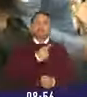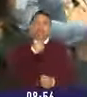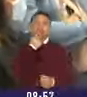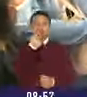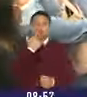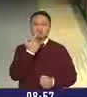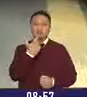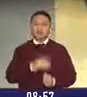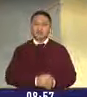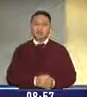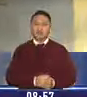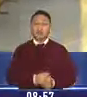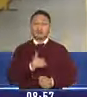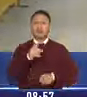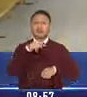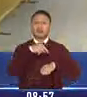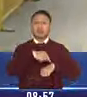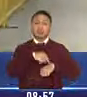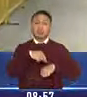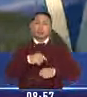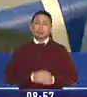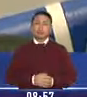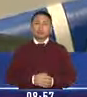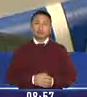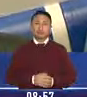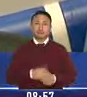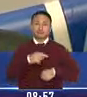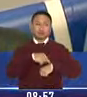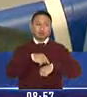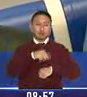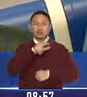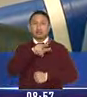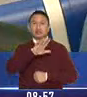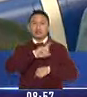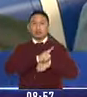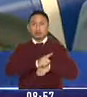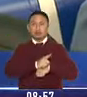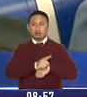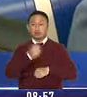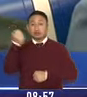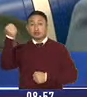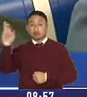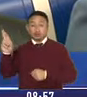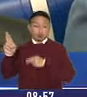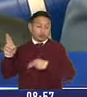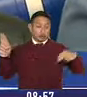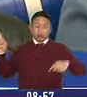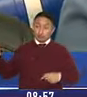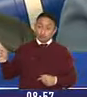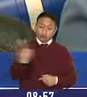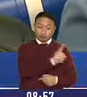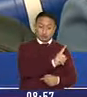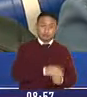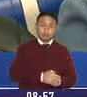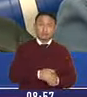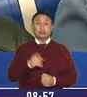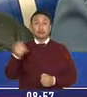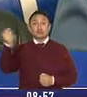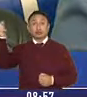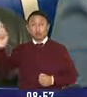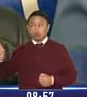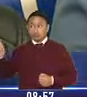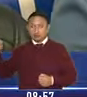los usuarios fue el tiempo de recorrido. Un tiempo récord, 35 minutos de sur a norte. Los que vivimos al sur, la